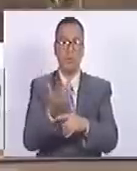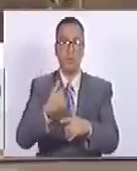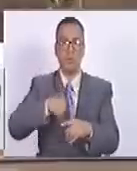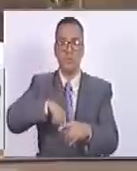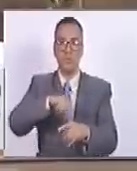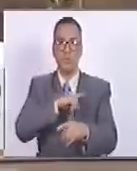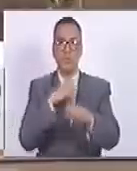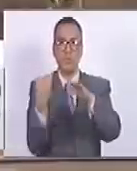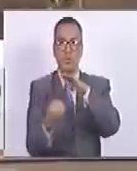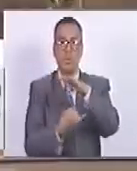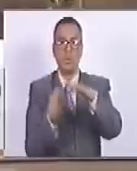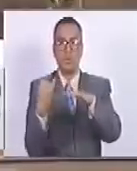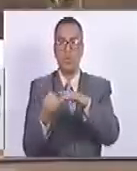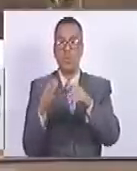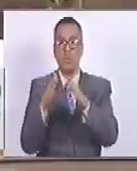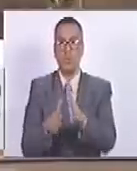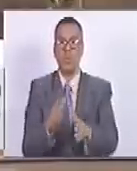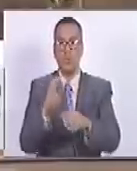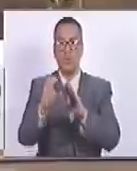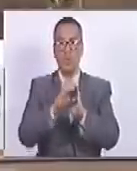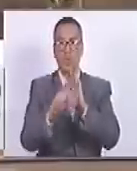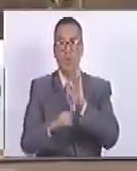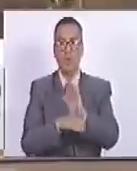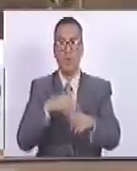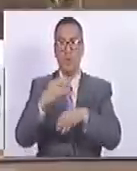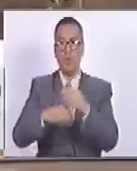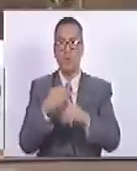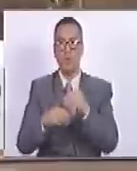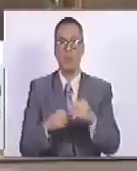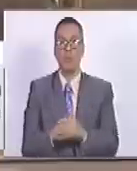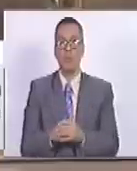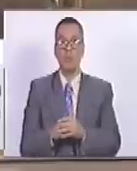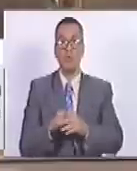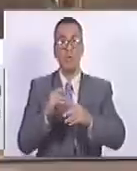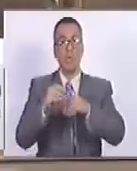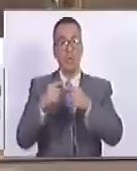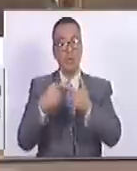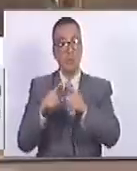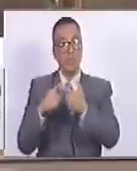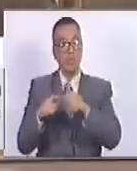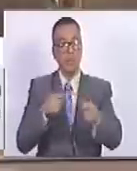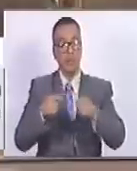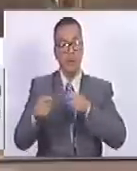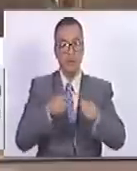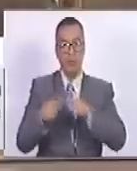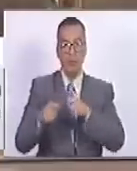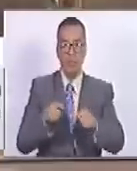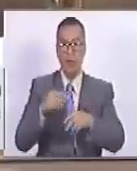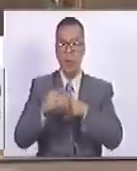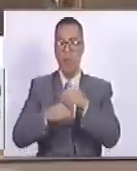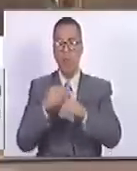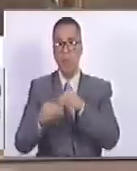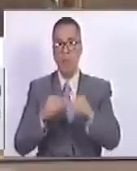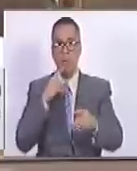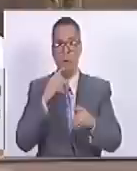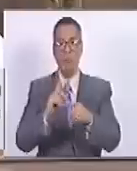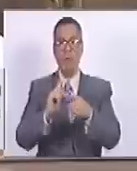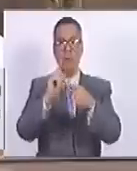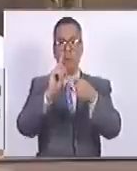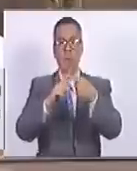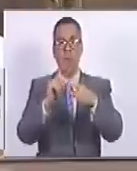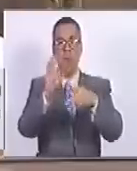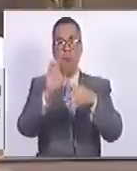nuestras instituciones constitucionalmente establecidas, mediante diversas acciones violatorias de los